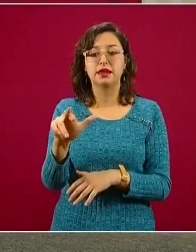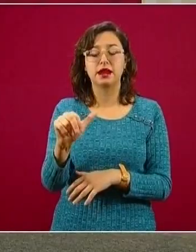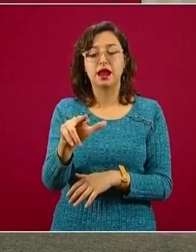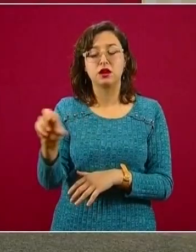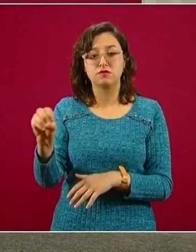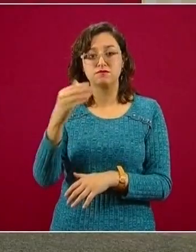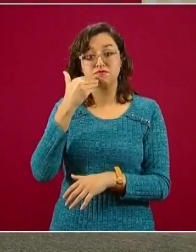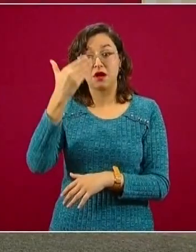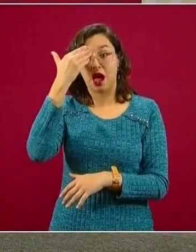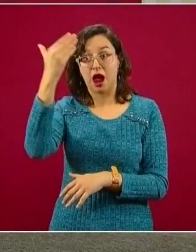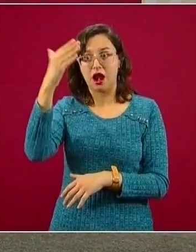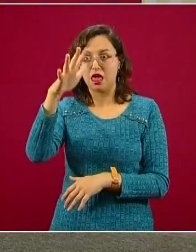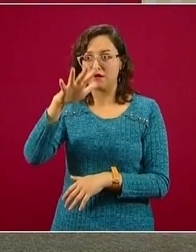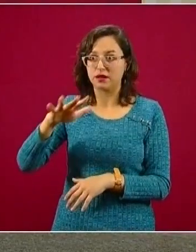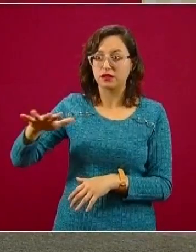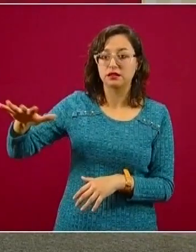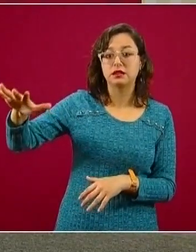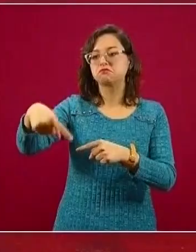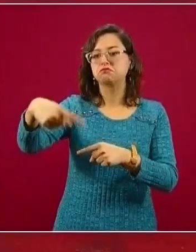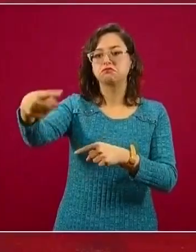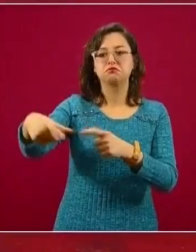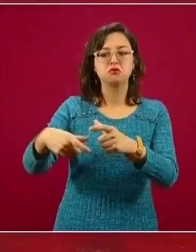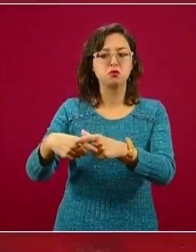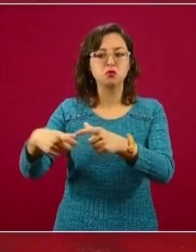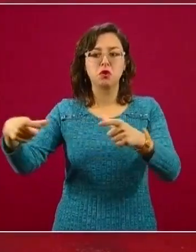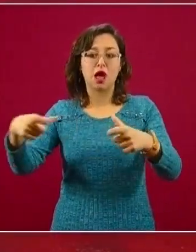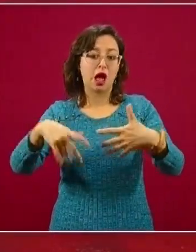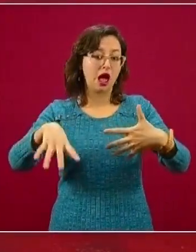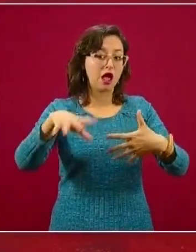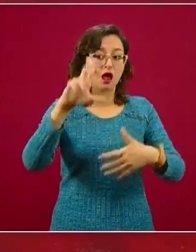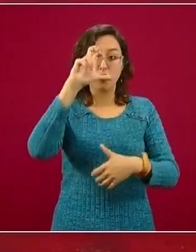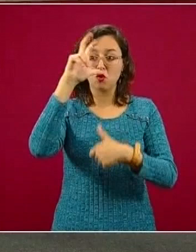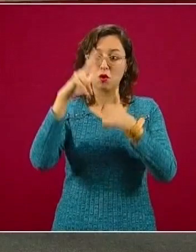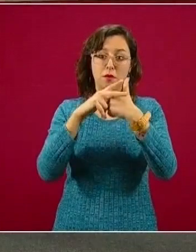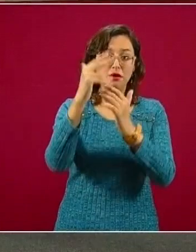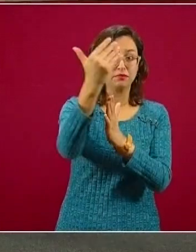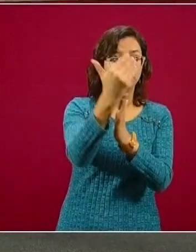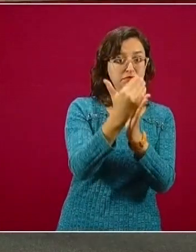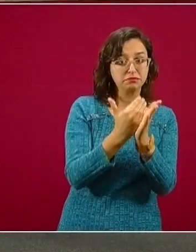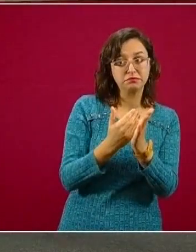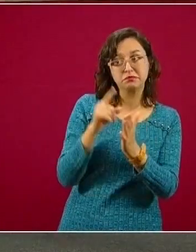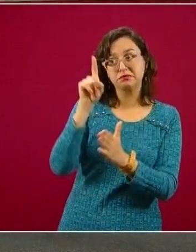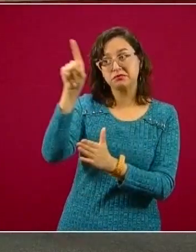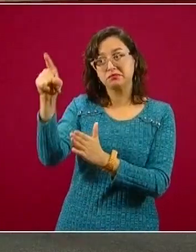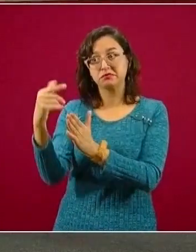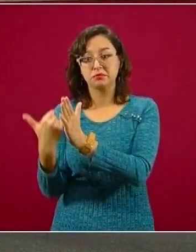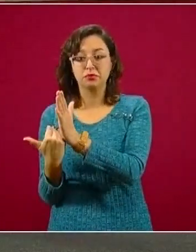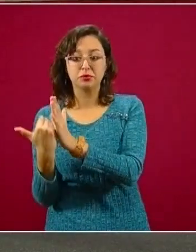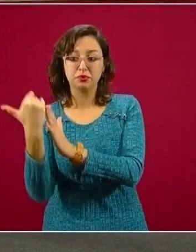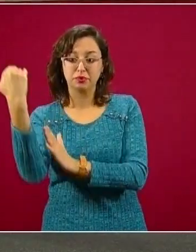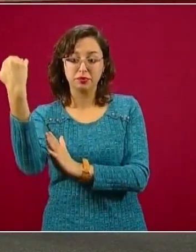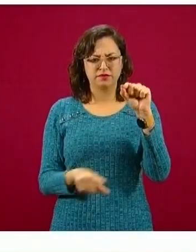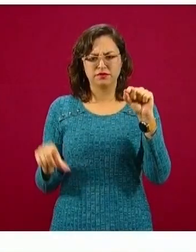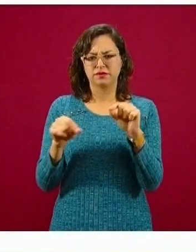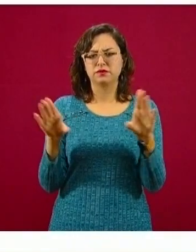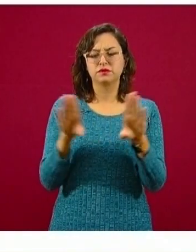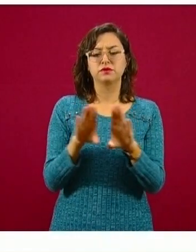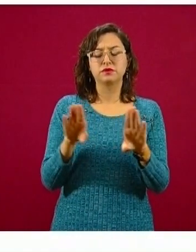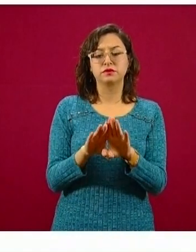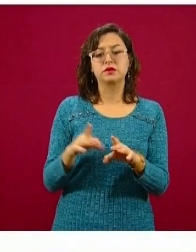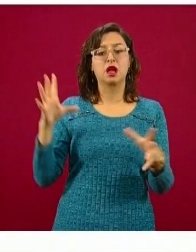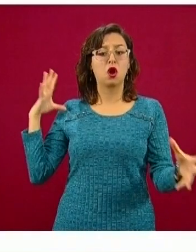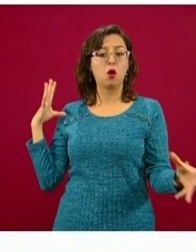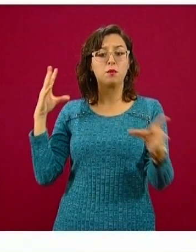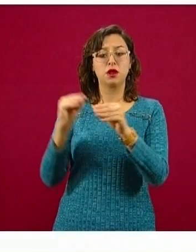señaló que en cuanto a la liberación de actividades de aquí a octubre está en activas varias unidades temporales pues las reconversiones